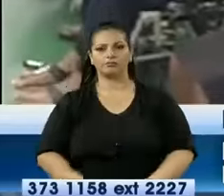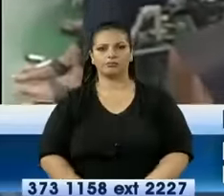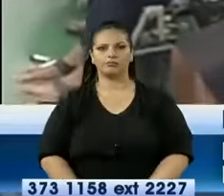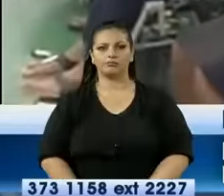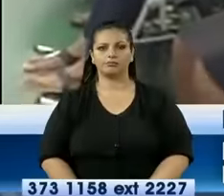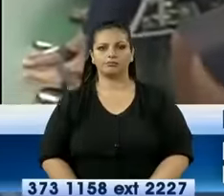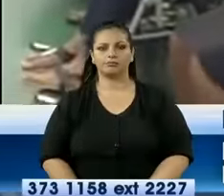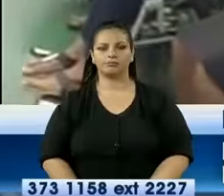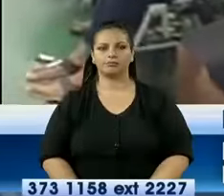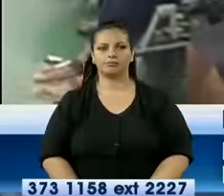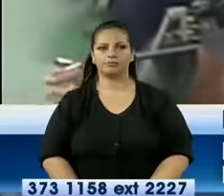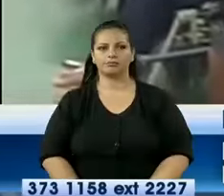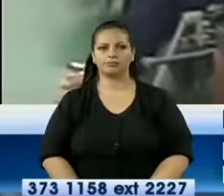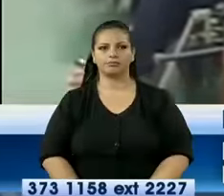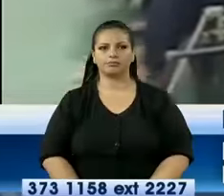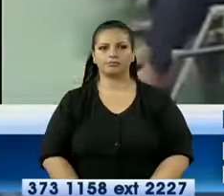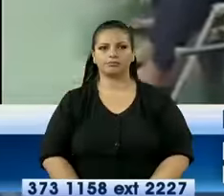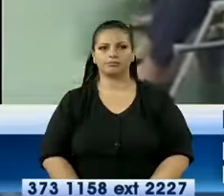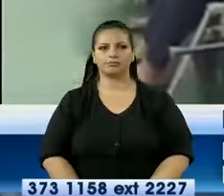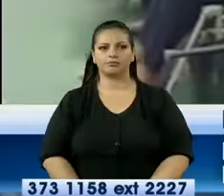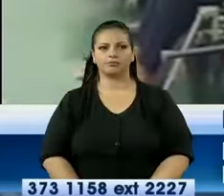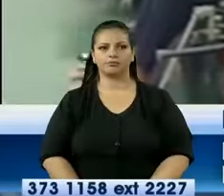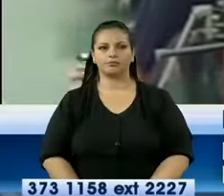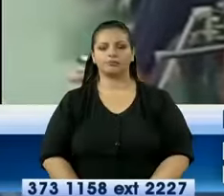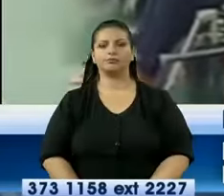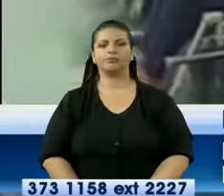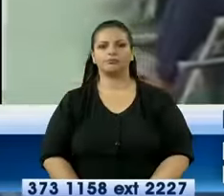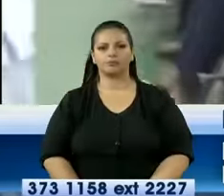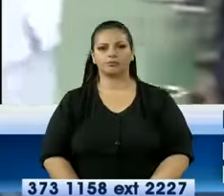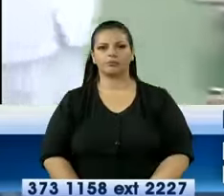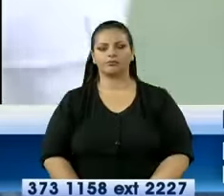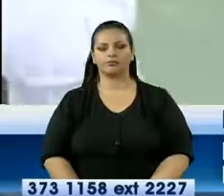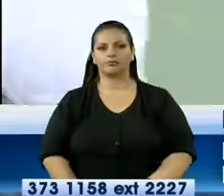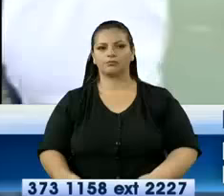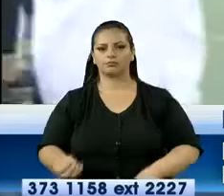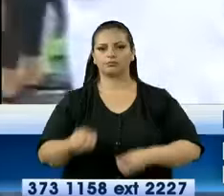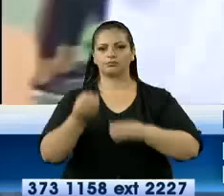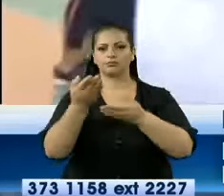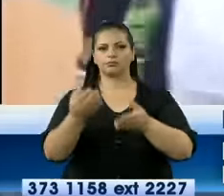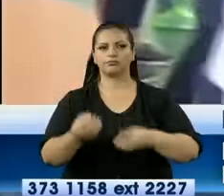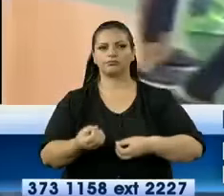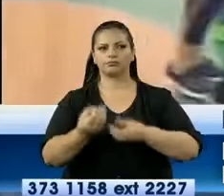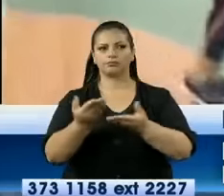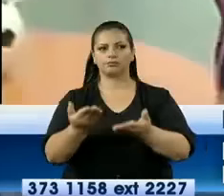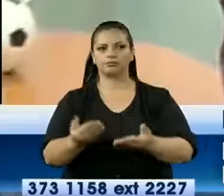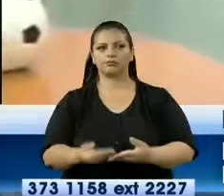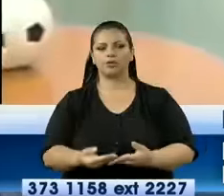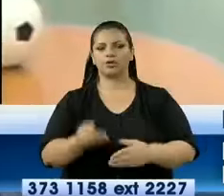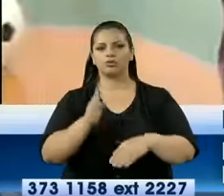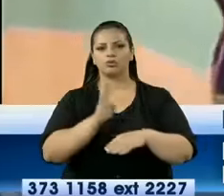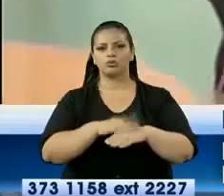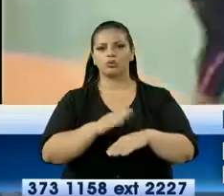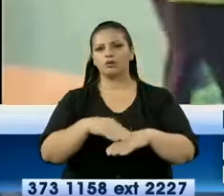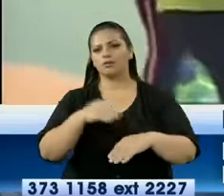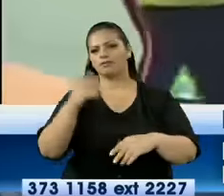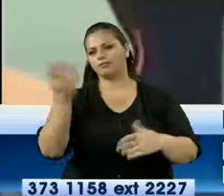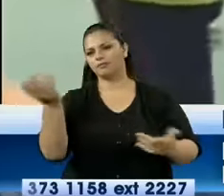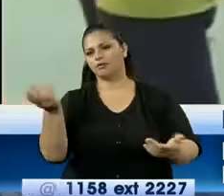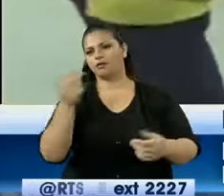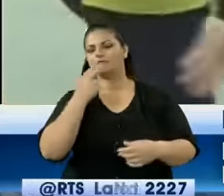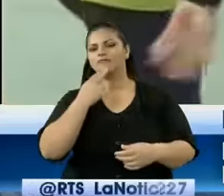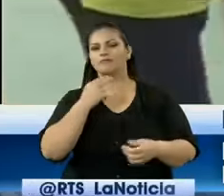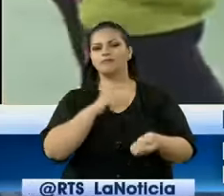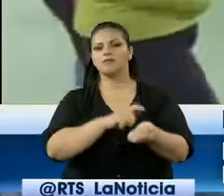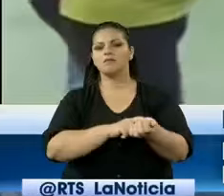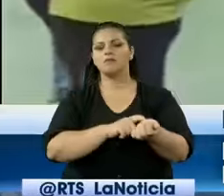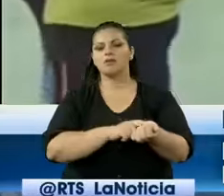Aquí me encuentro, por ejemplo, miren, les están dando información acerca de qué es la diabetes. Me gustan mucho este